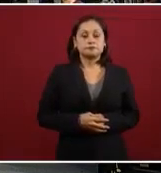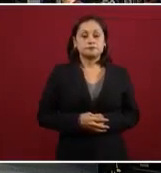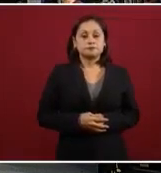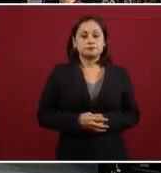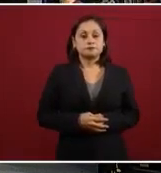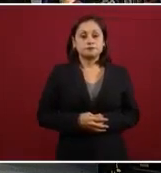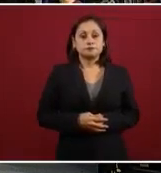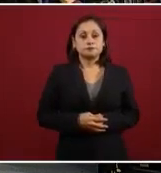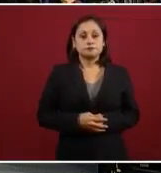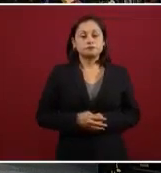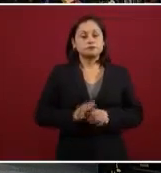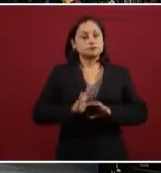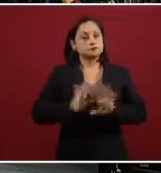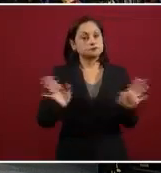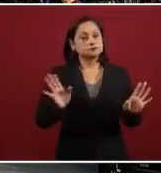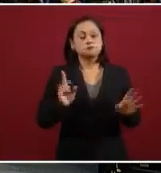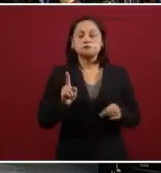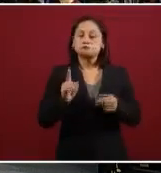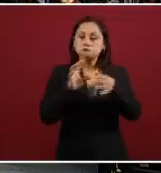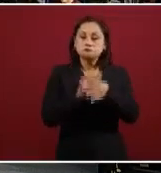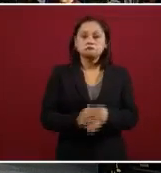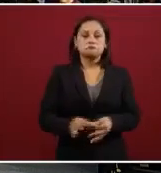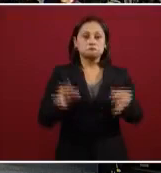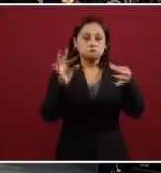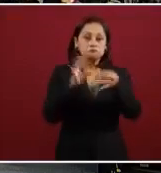garantiza el derecho a la información